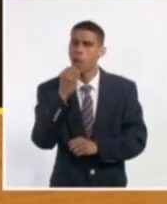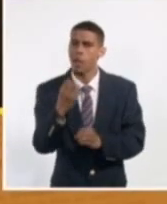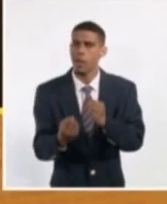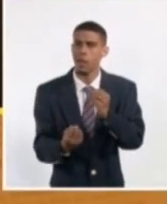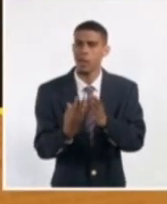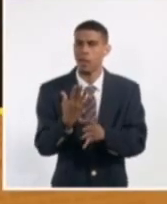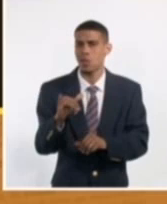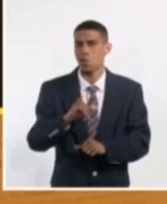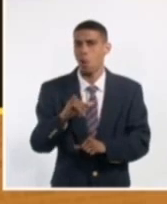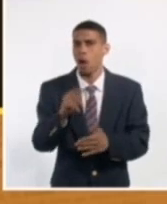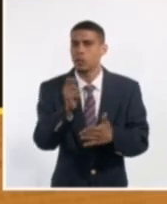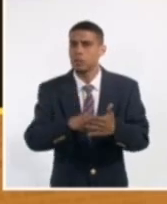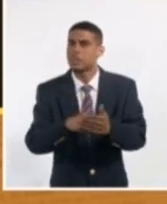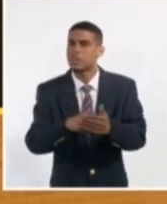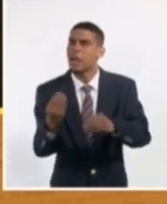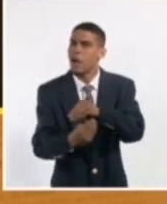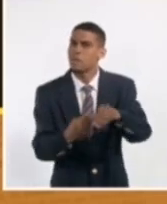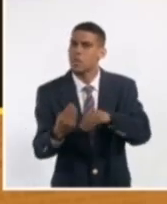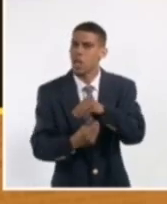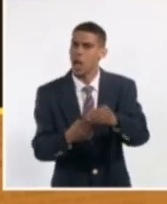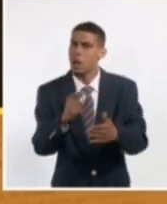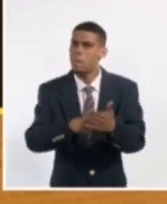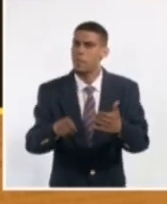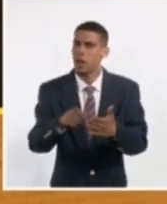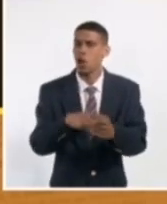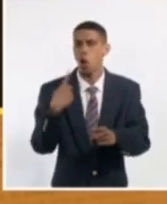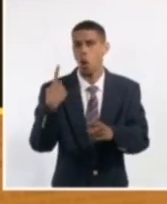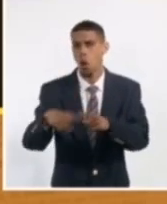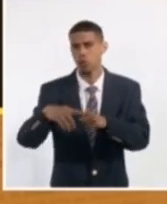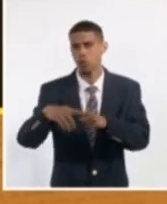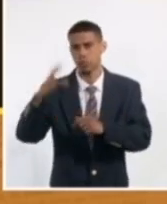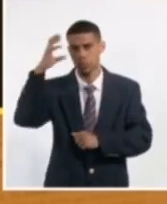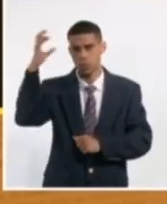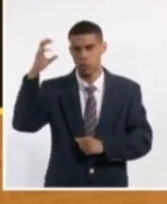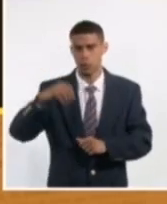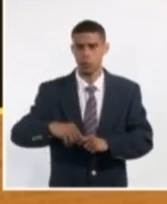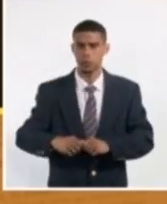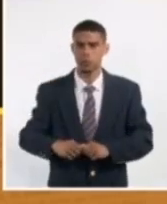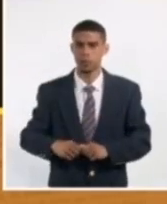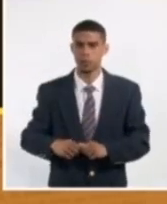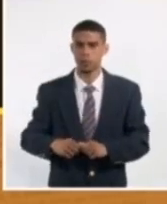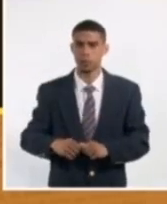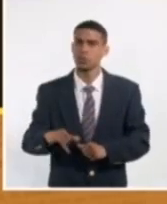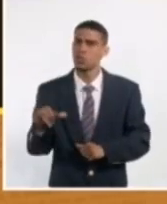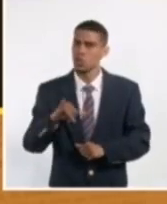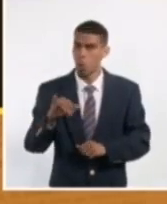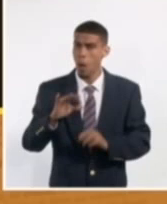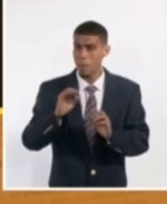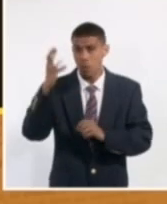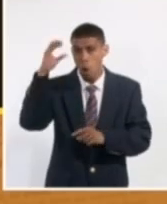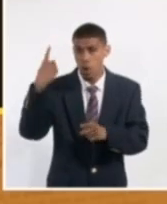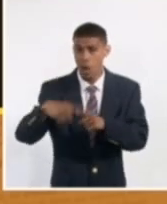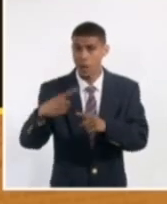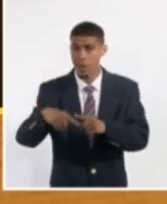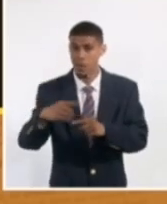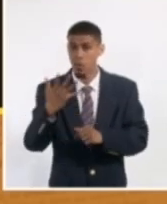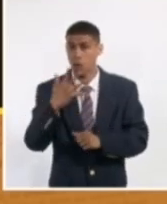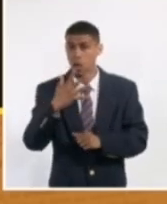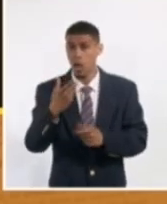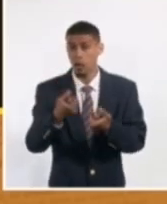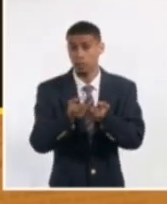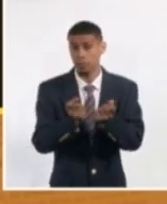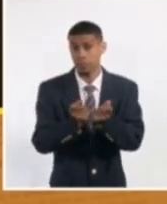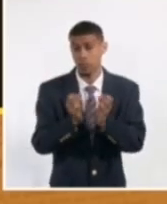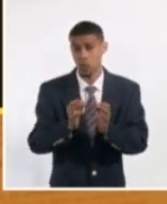extinguir entidades subordinadas o adscritas a él, y en lo que le corresponda a los organismos de la Administración Central del